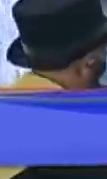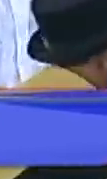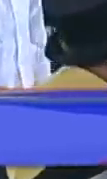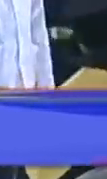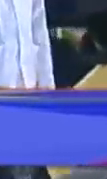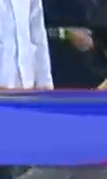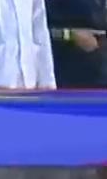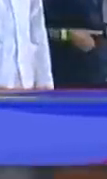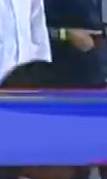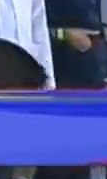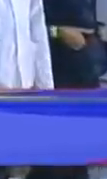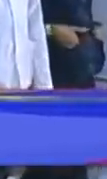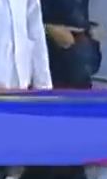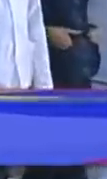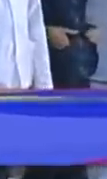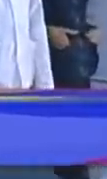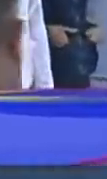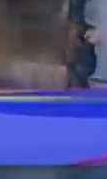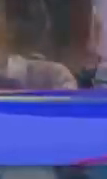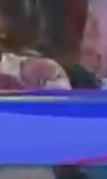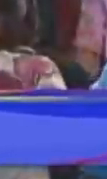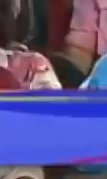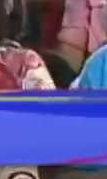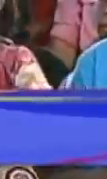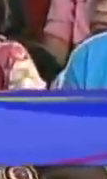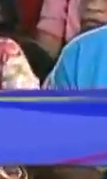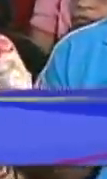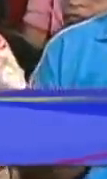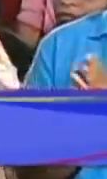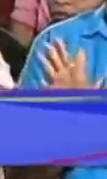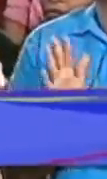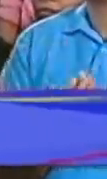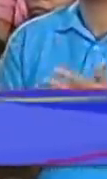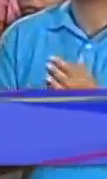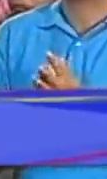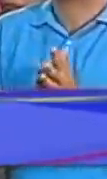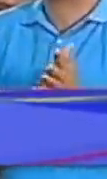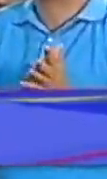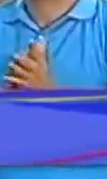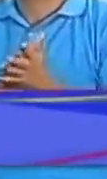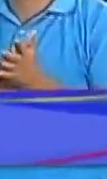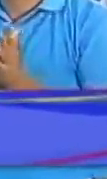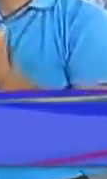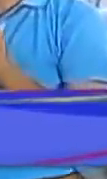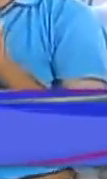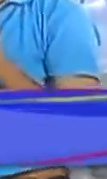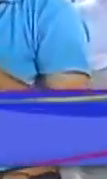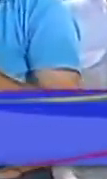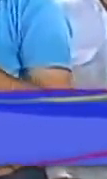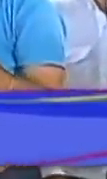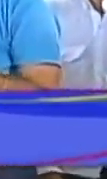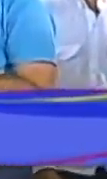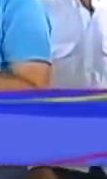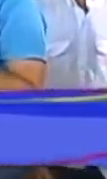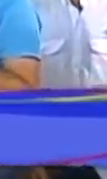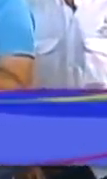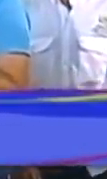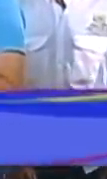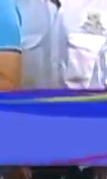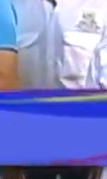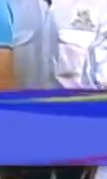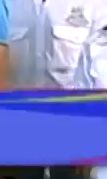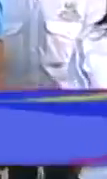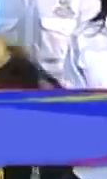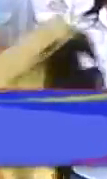participación democrática y protagónica de los habitantes de esta entidad. Recordemos que